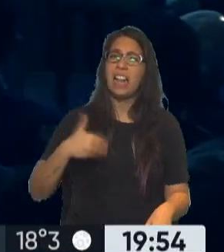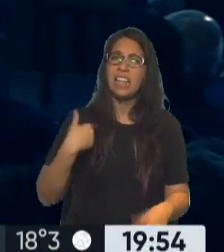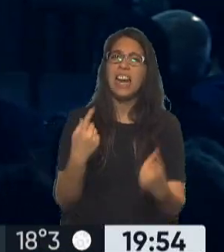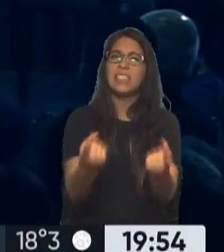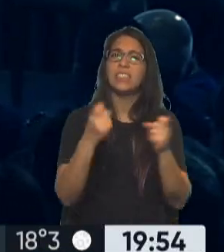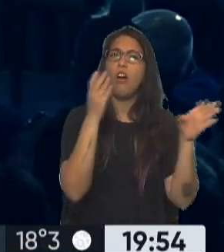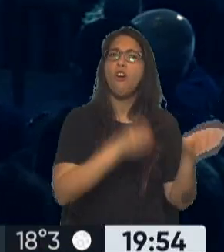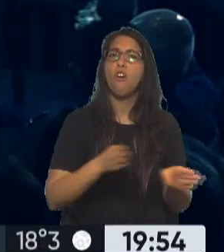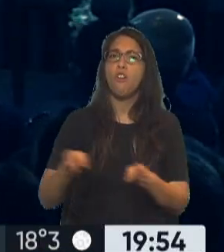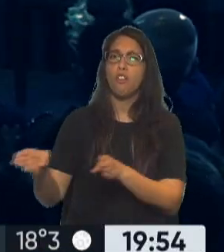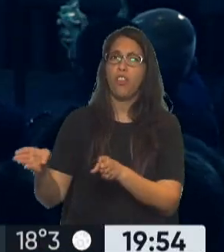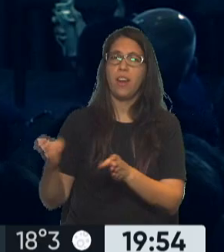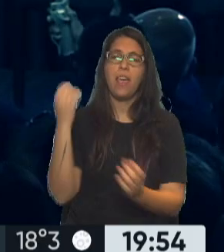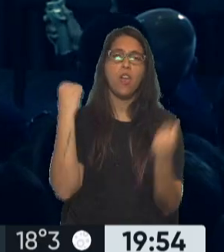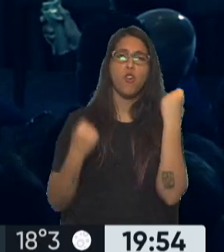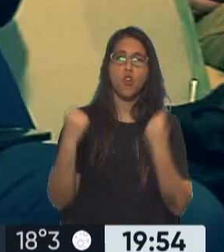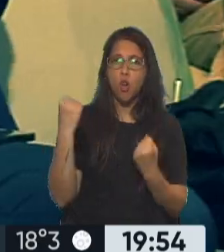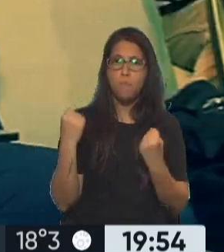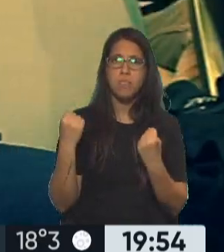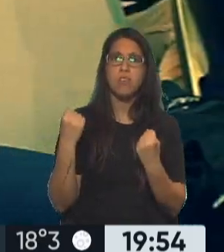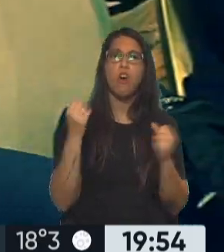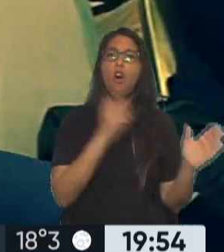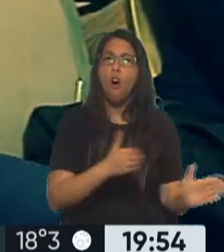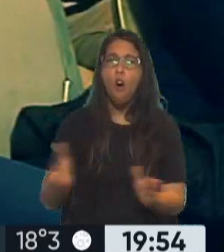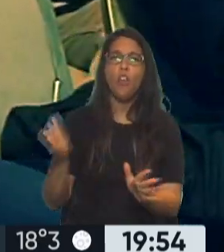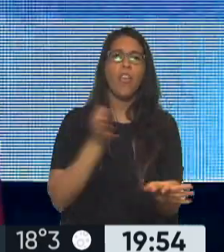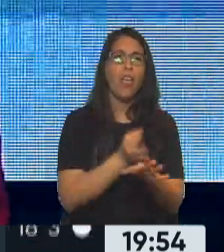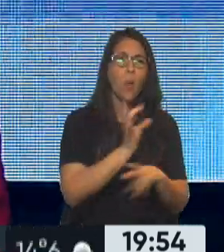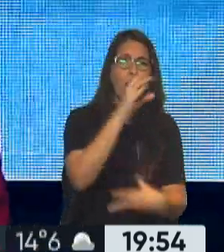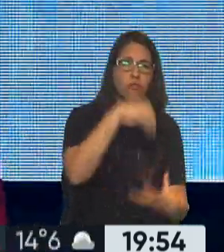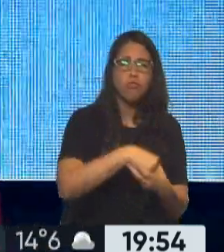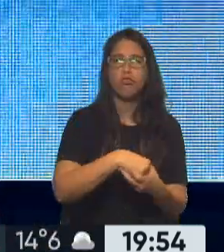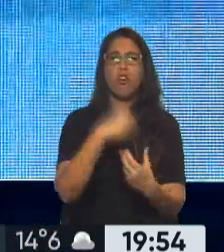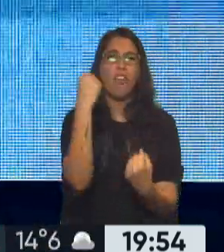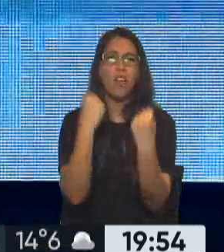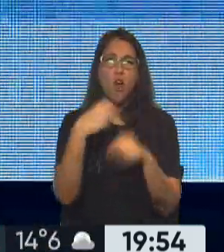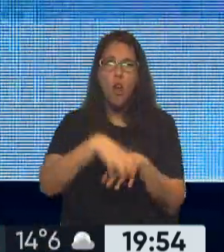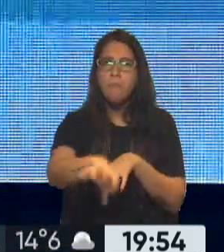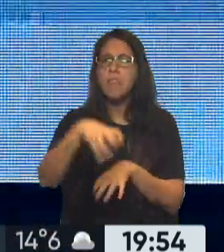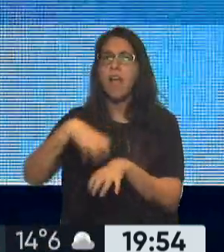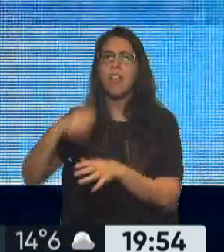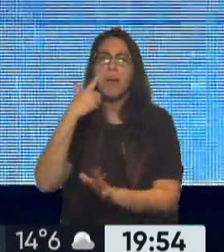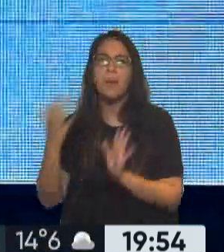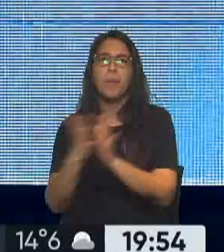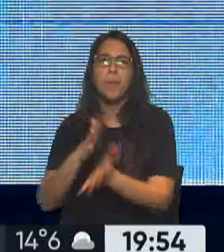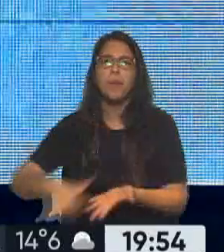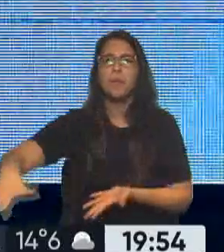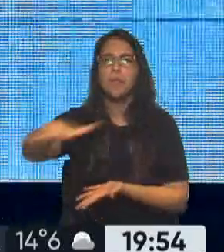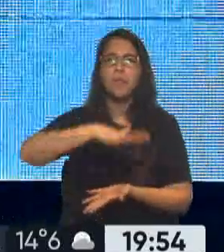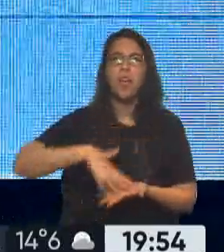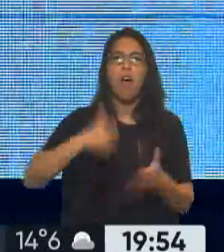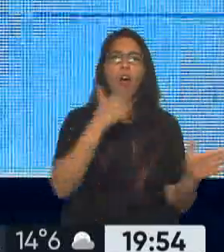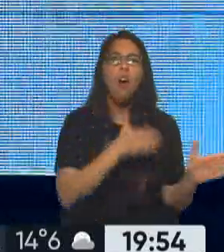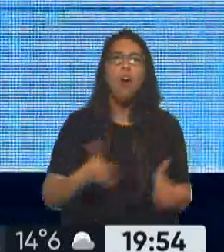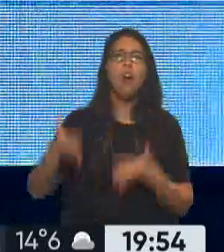orden económico, orden en la educación, orden en la convivencia, orden en